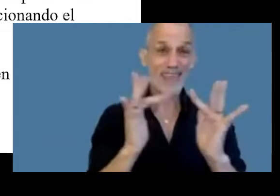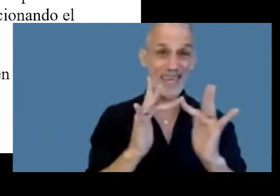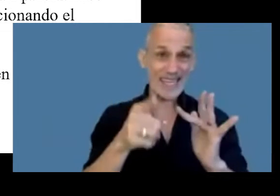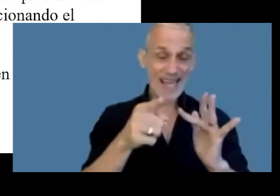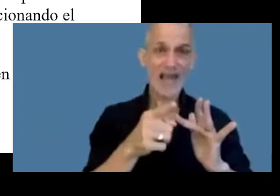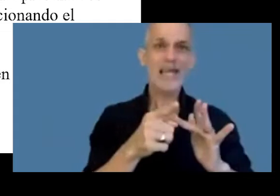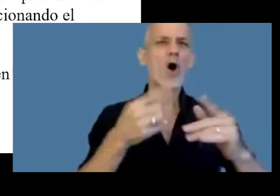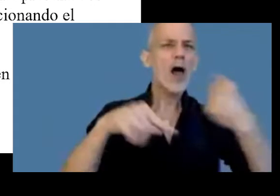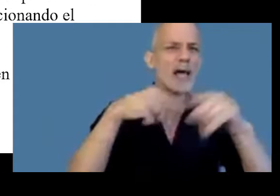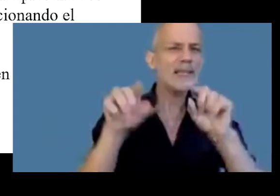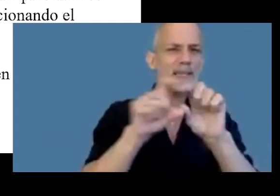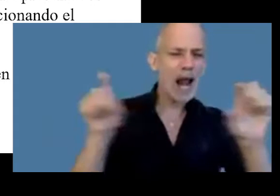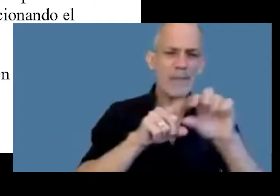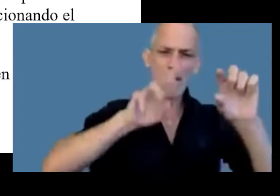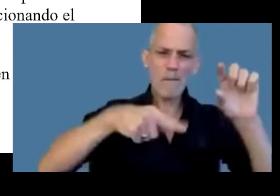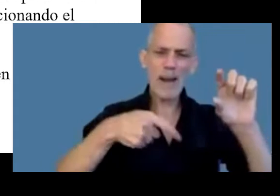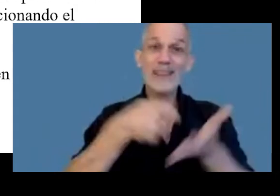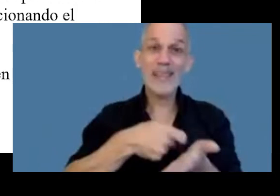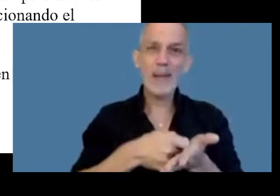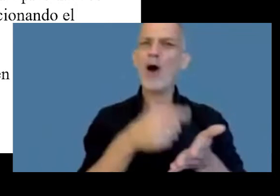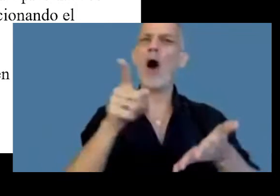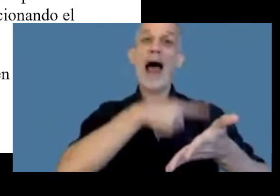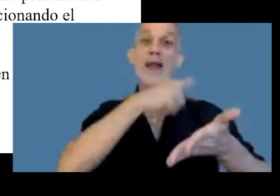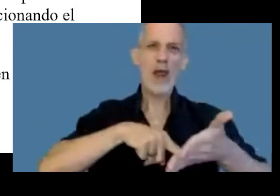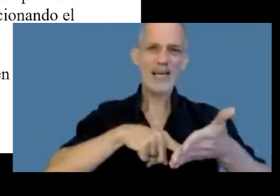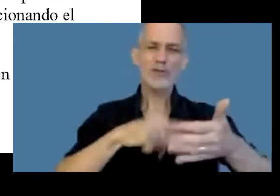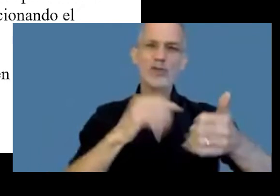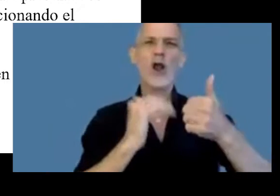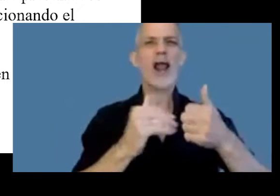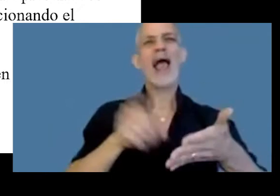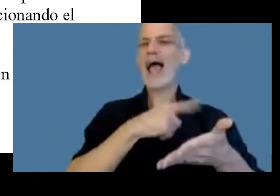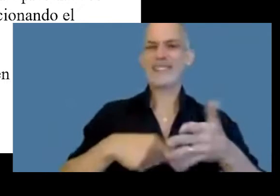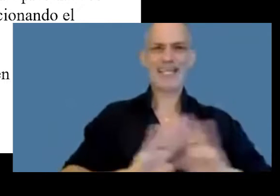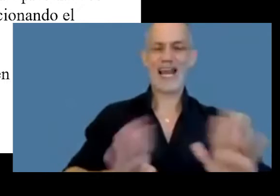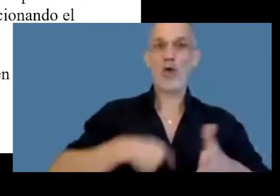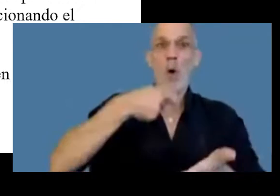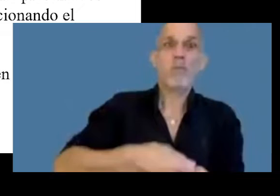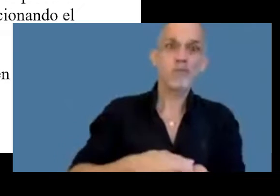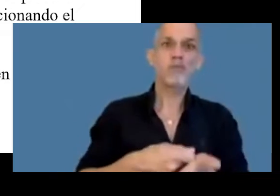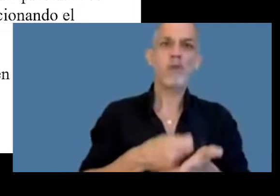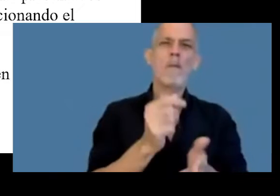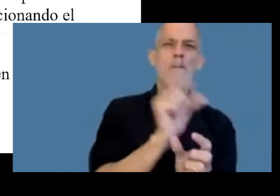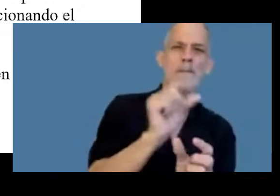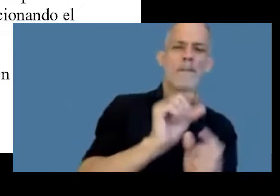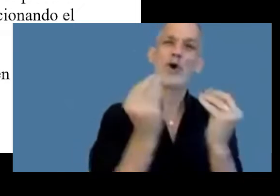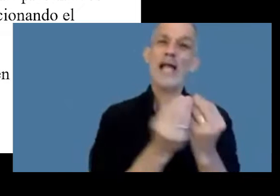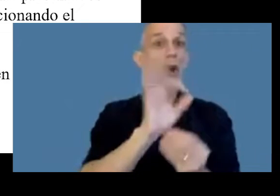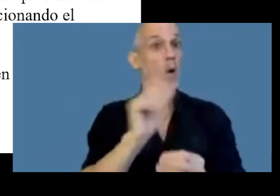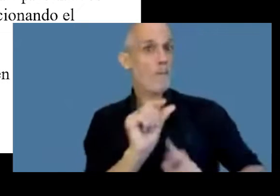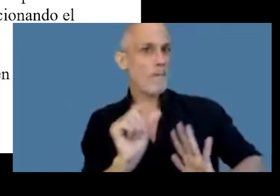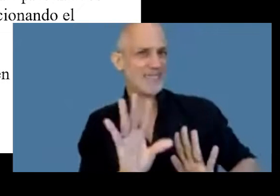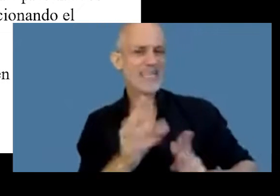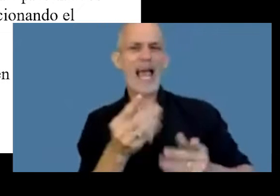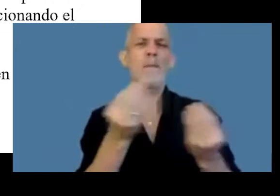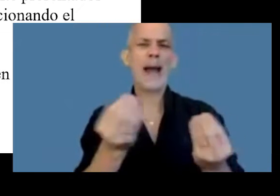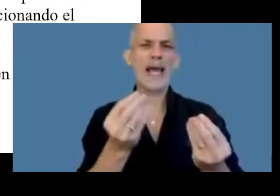trámite, planes de pago, anulaciones, cancelaciones anticipadas totales o parciales. ¿Para qué? Para